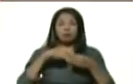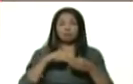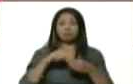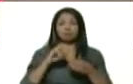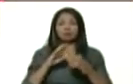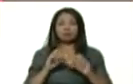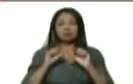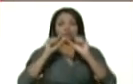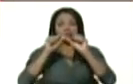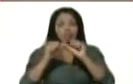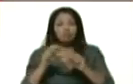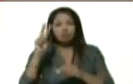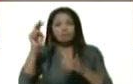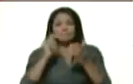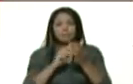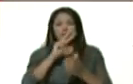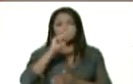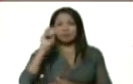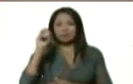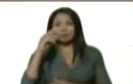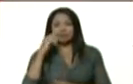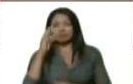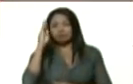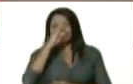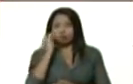de avance. Compañero Diosdado, por favor.